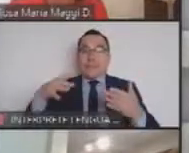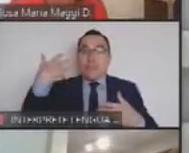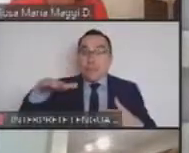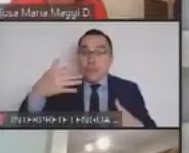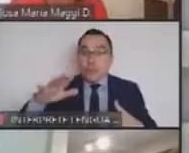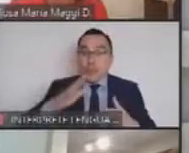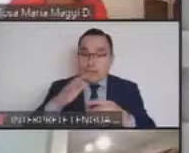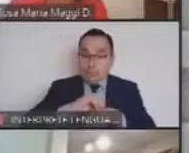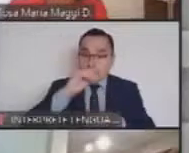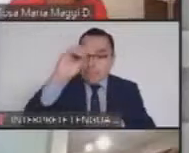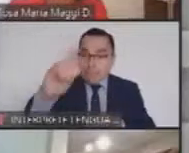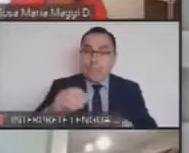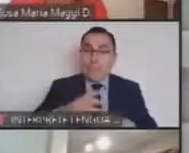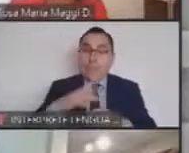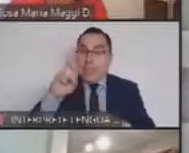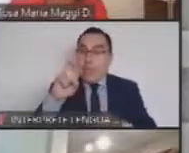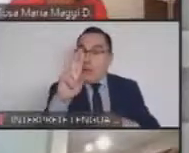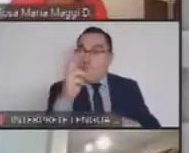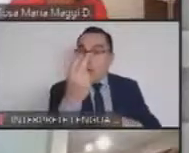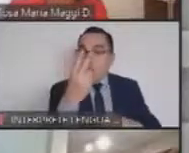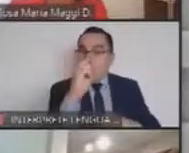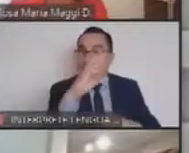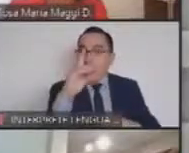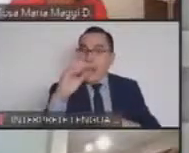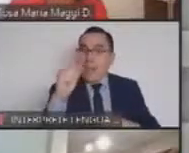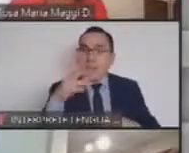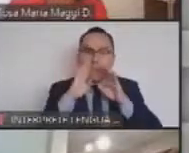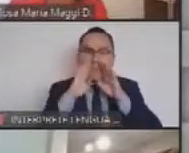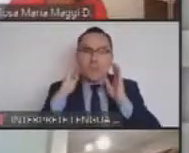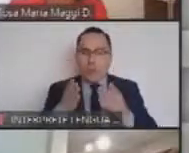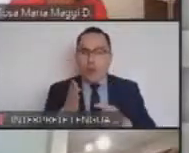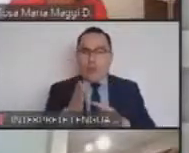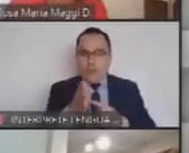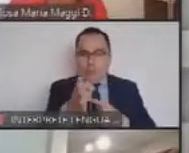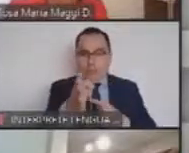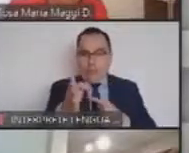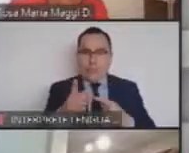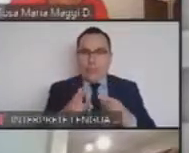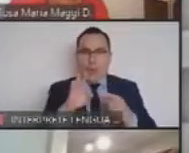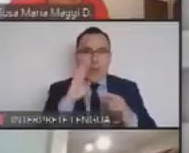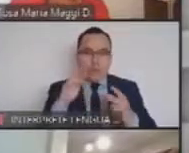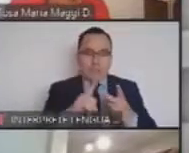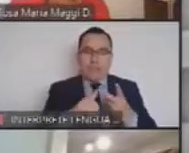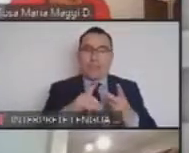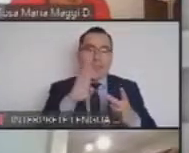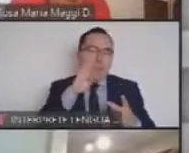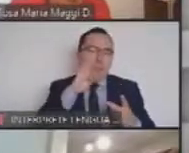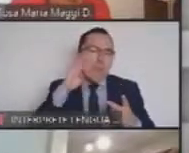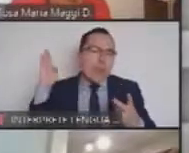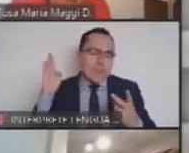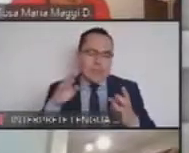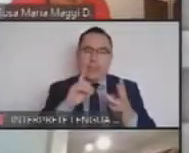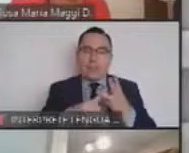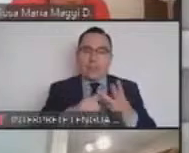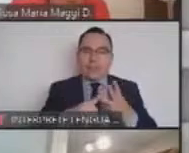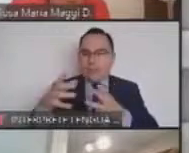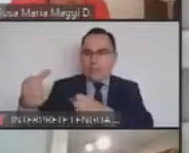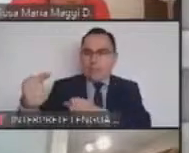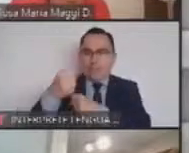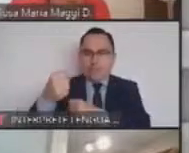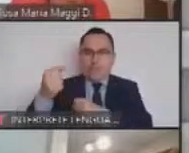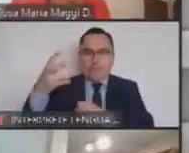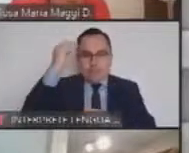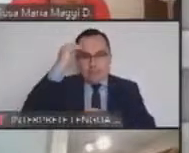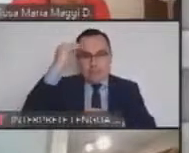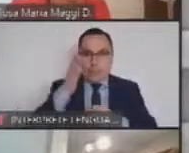la probidad es definida como la rectitud y moralidad a que tiene que sujetarse la